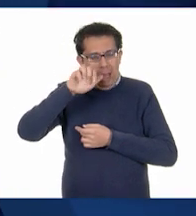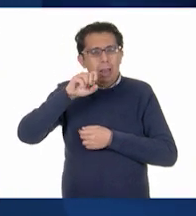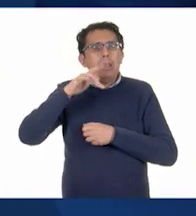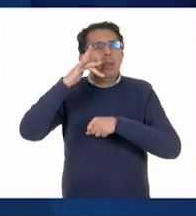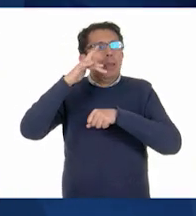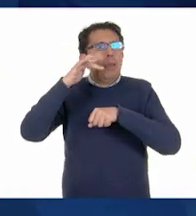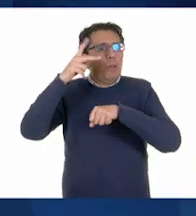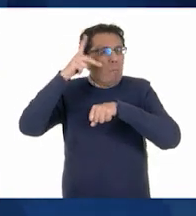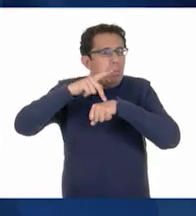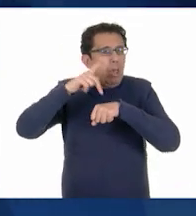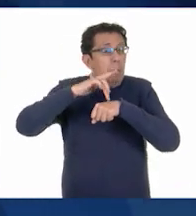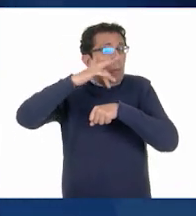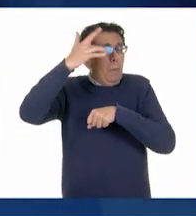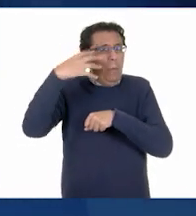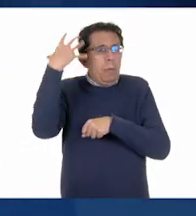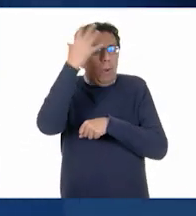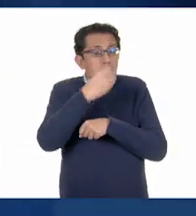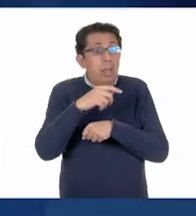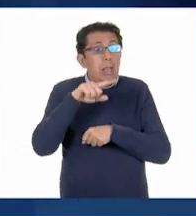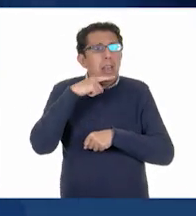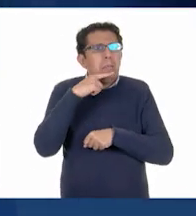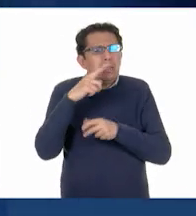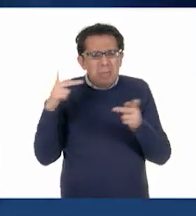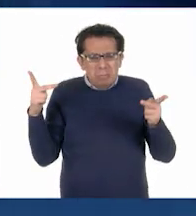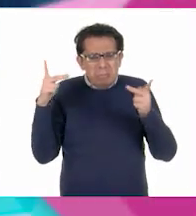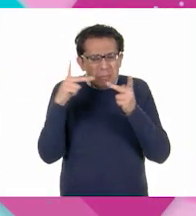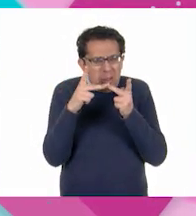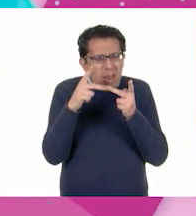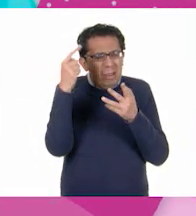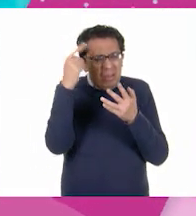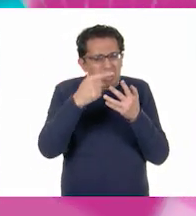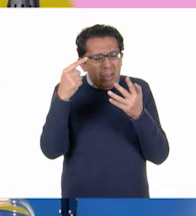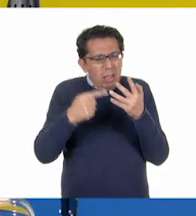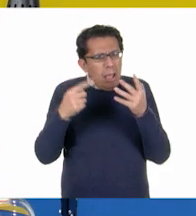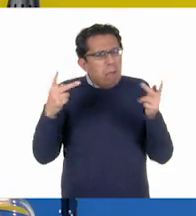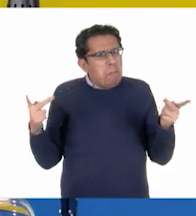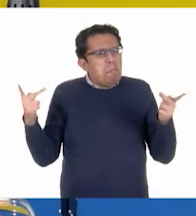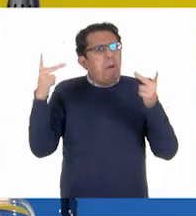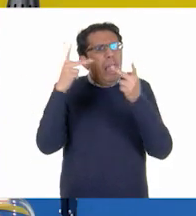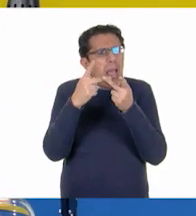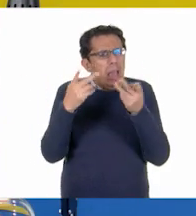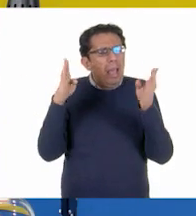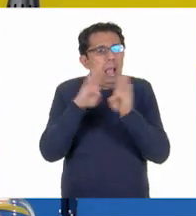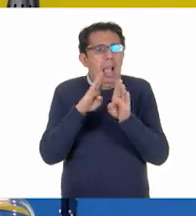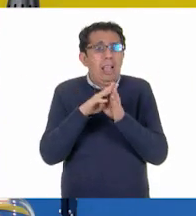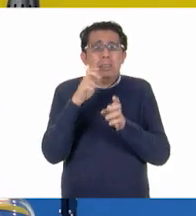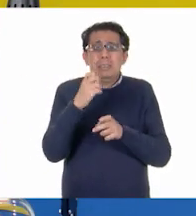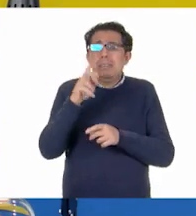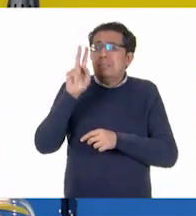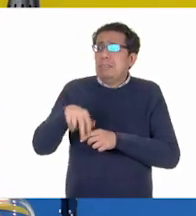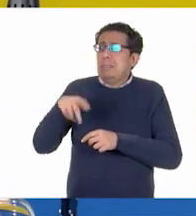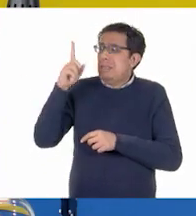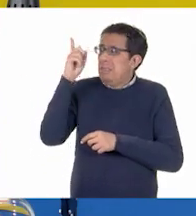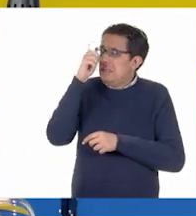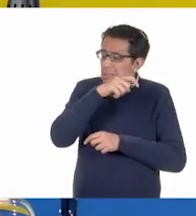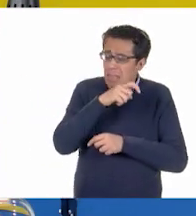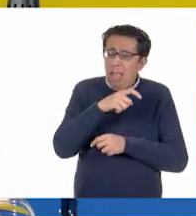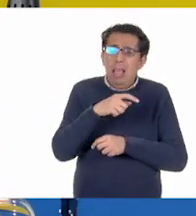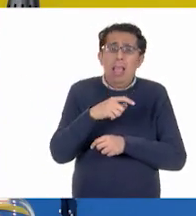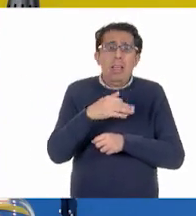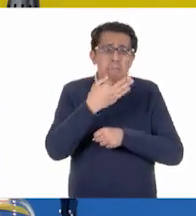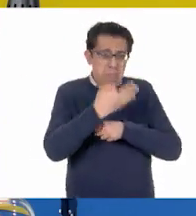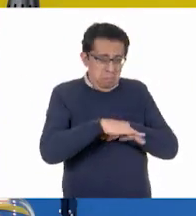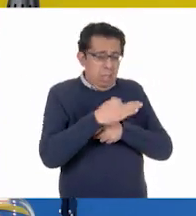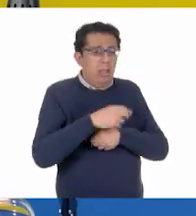lápices? Ay, no sé. Está muy complicado esto. ¿Qué les parece si vamos con ajo listo mientras pensamos en